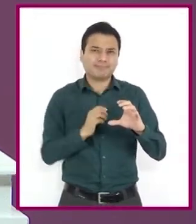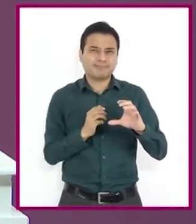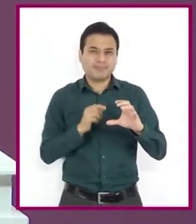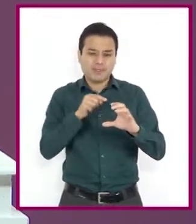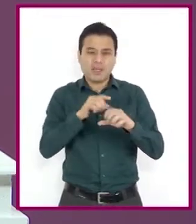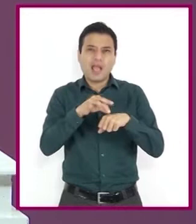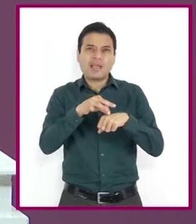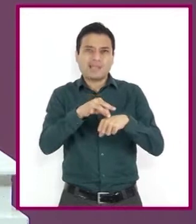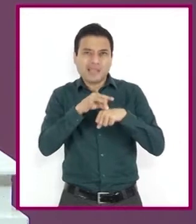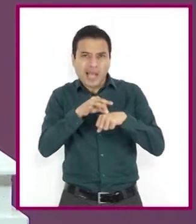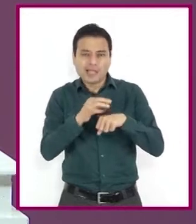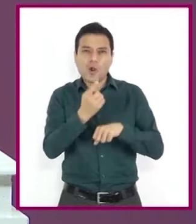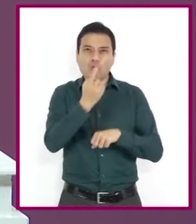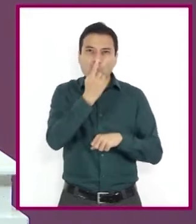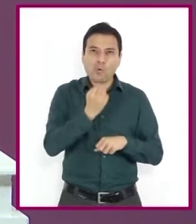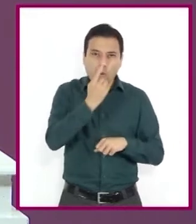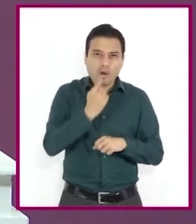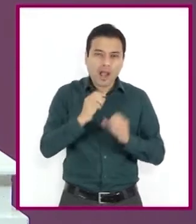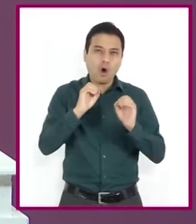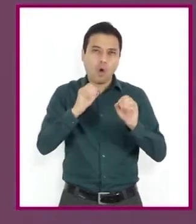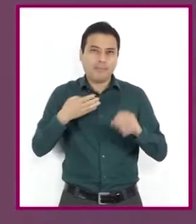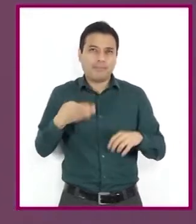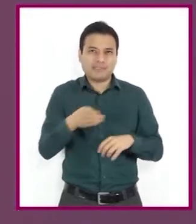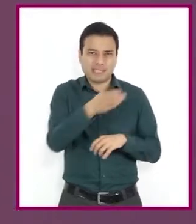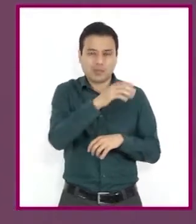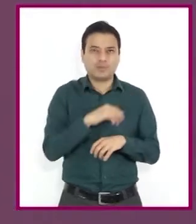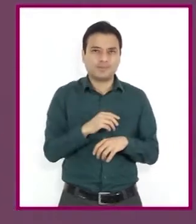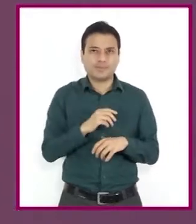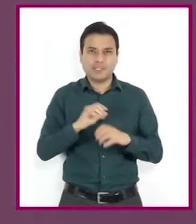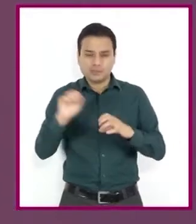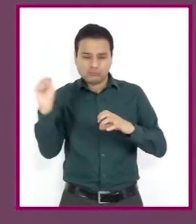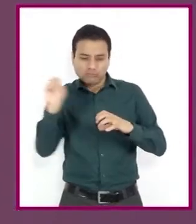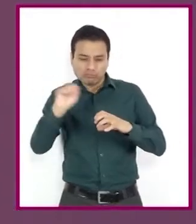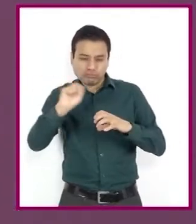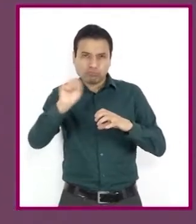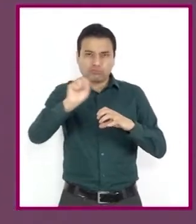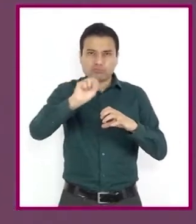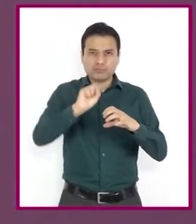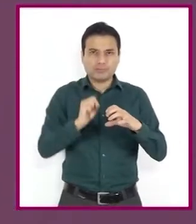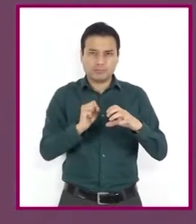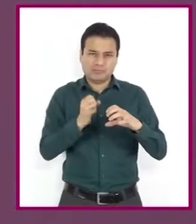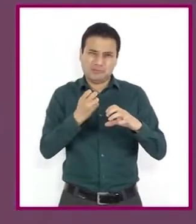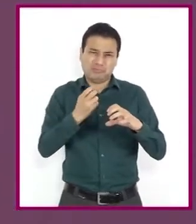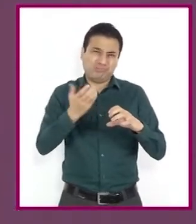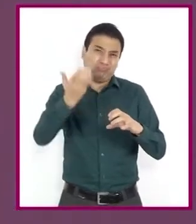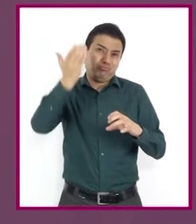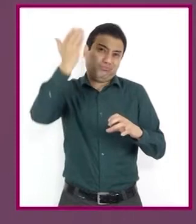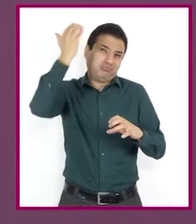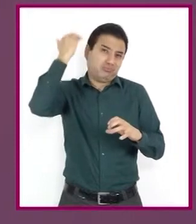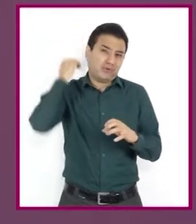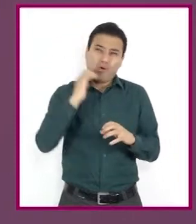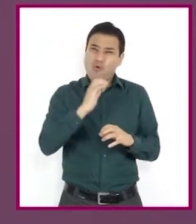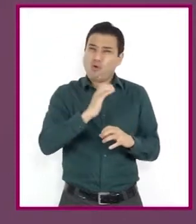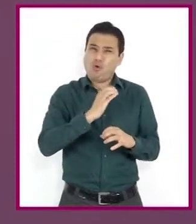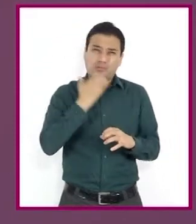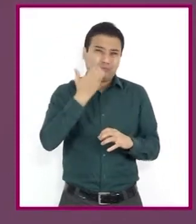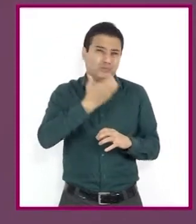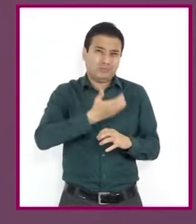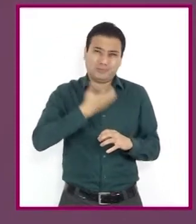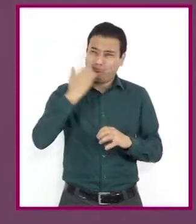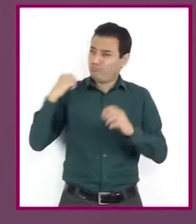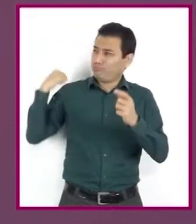carnes rojas y pescados. La salazón es uno de los métodos más antiguos para conservar los